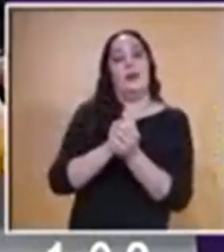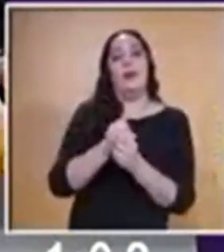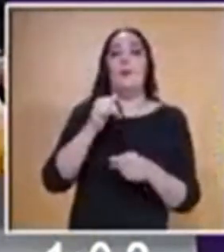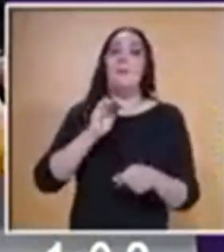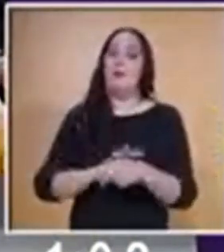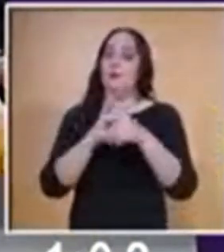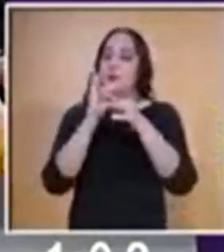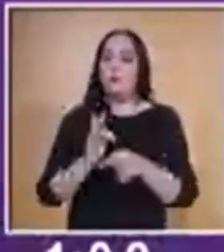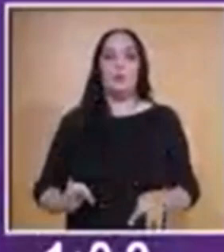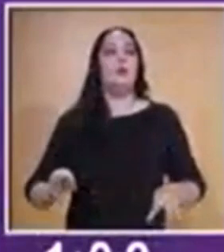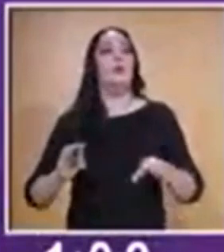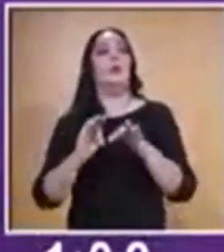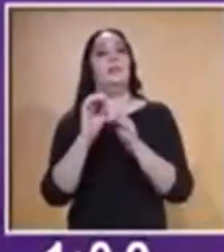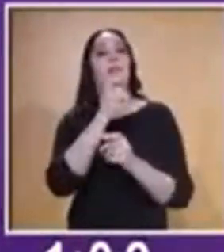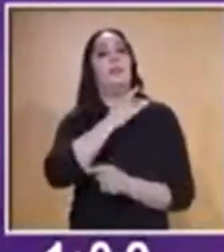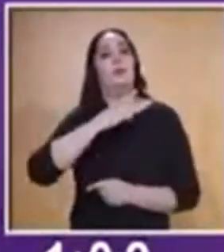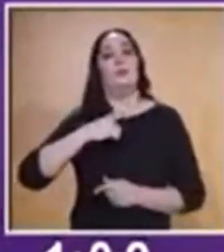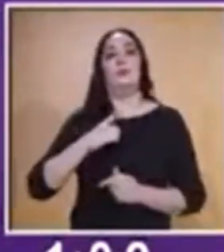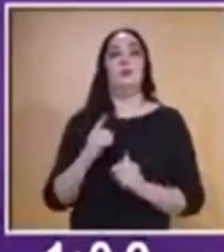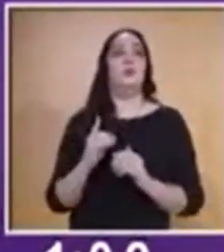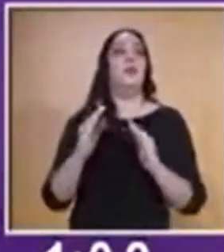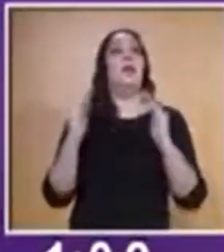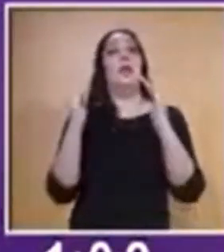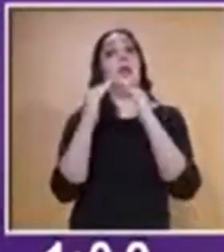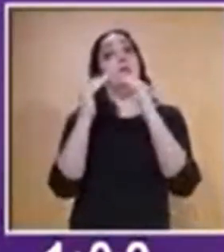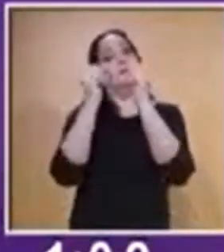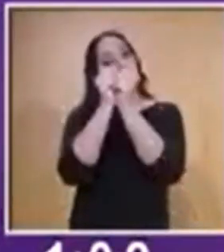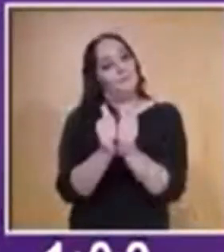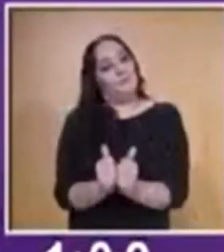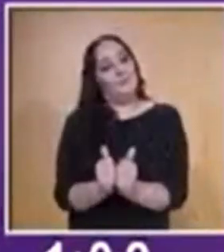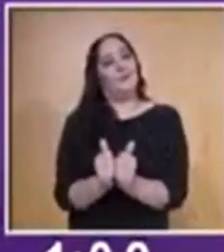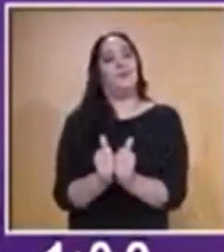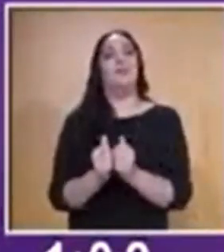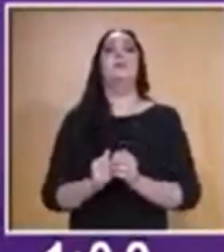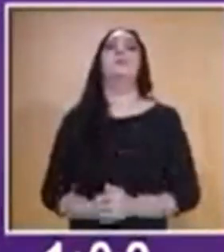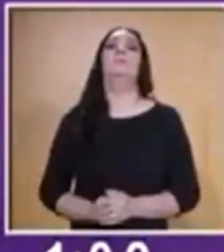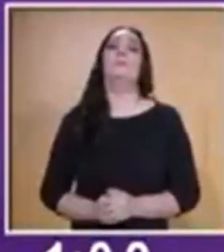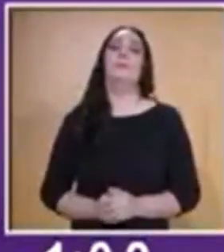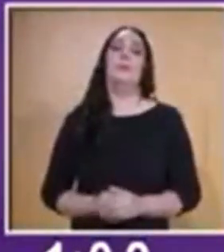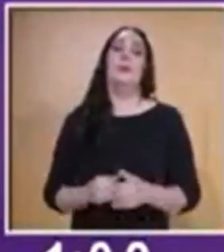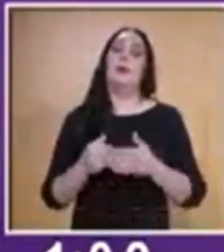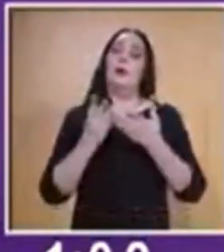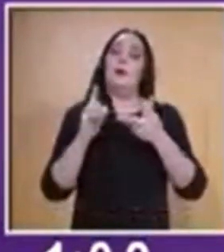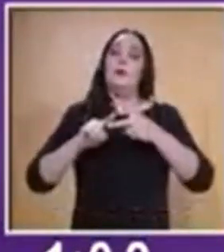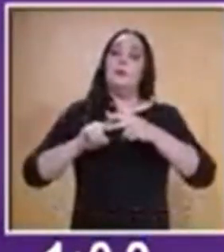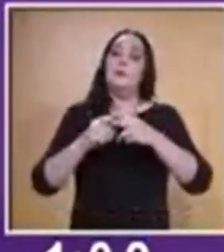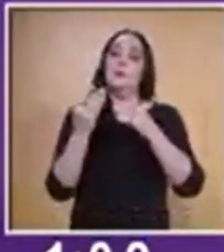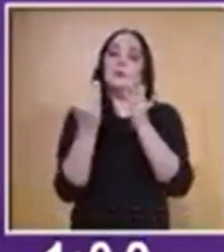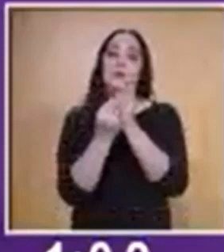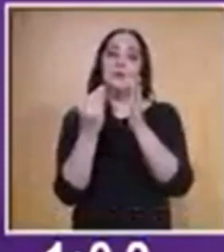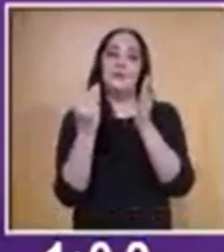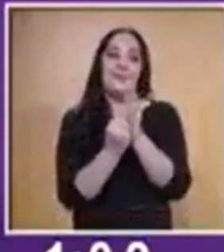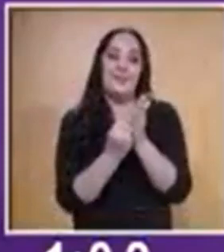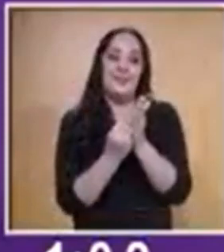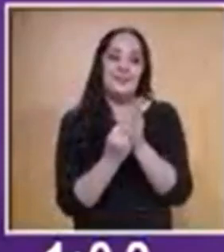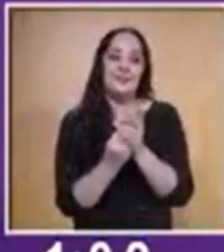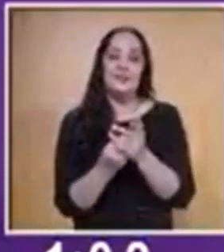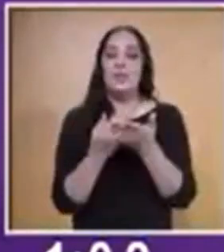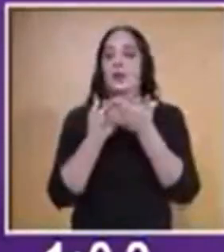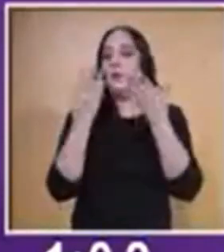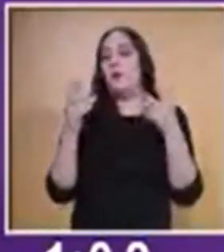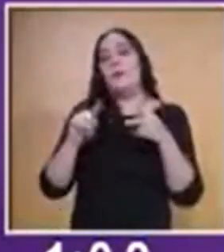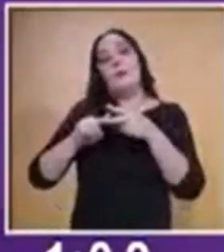que vamos a tener es quédate en tu casa. Ahora sí, vamos a comenzar con los contenidos. En este caso, toca a español.